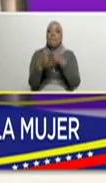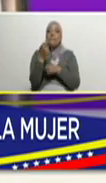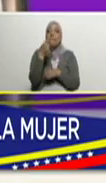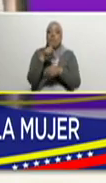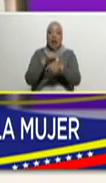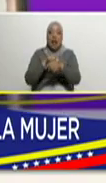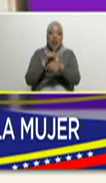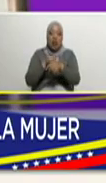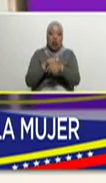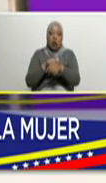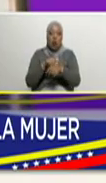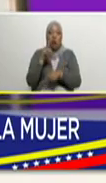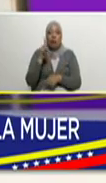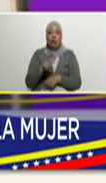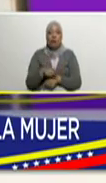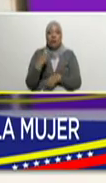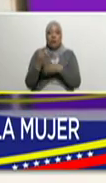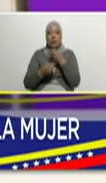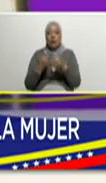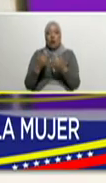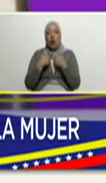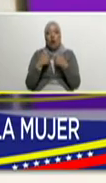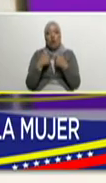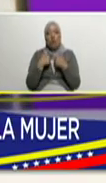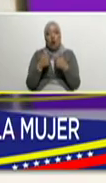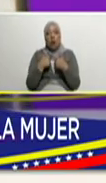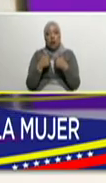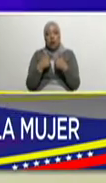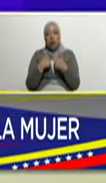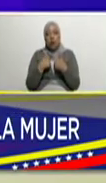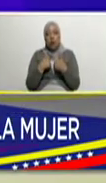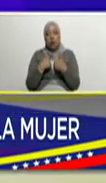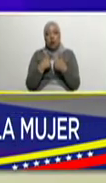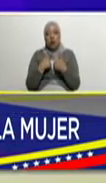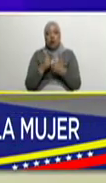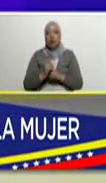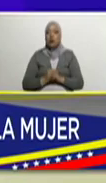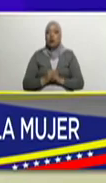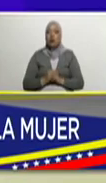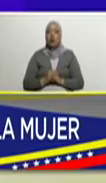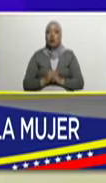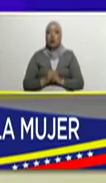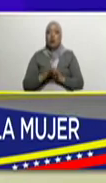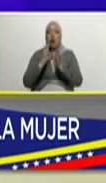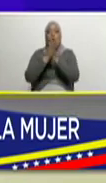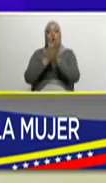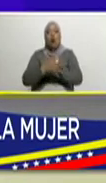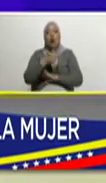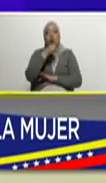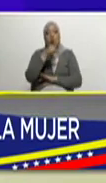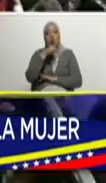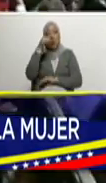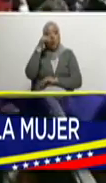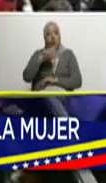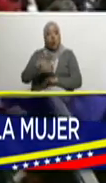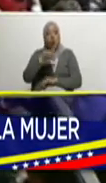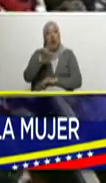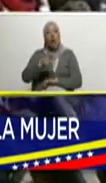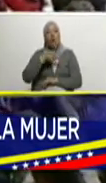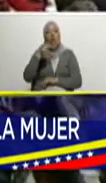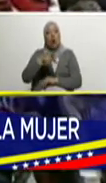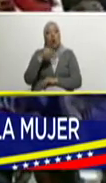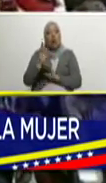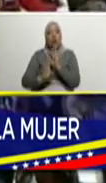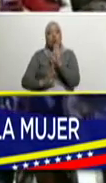y las médicas que hacen un esfuerzo y que han roto paradigmas. Esto es una política que